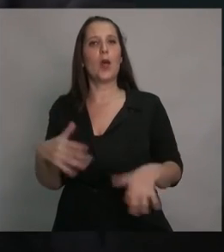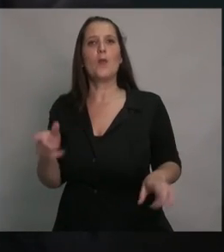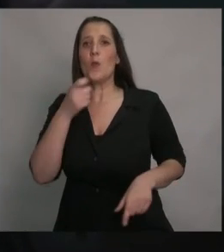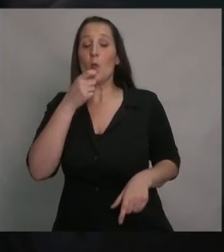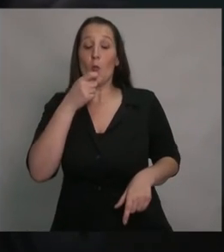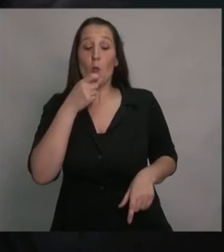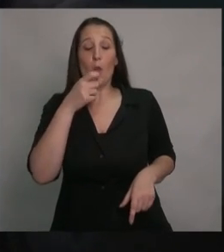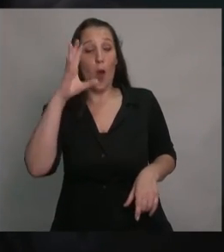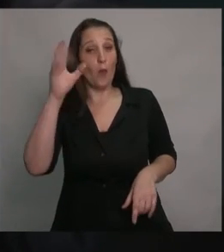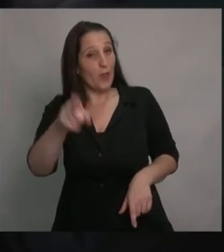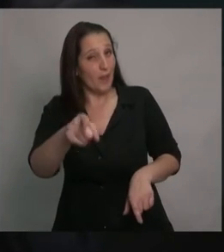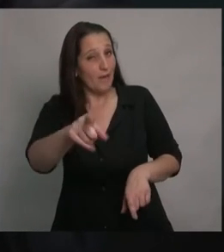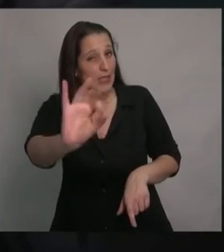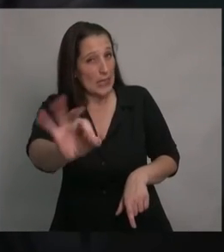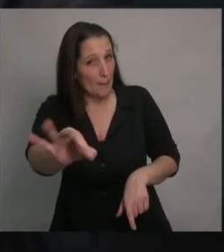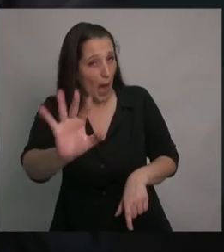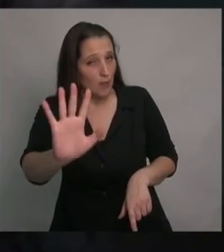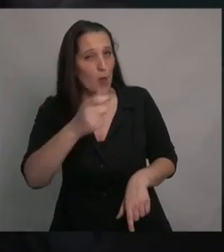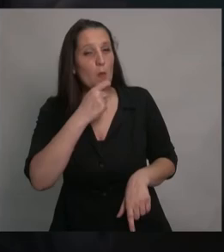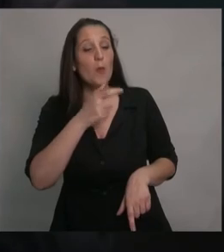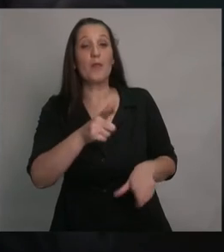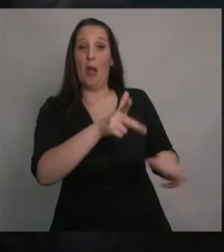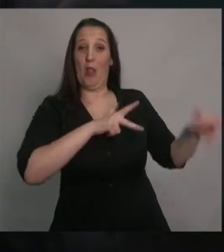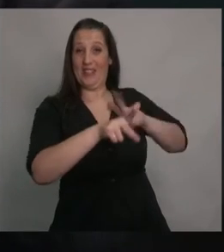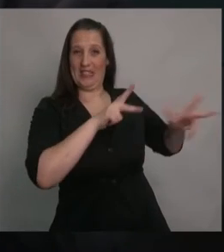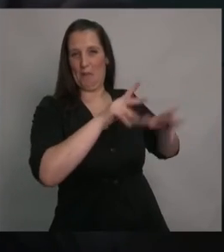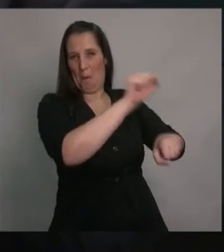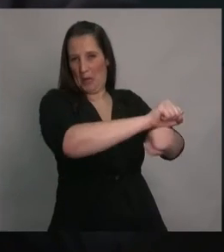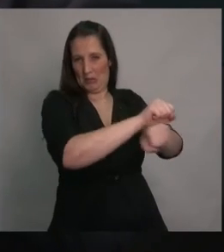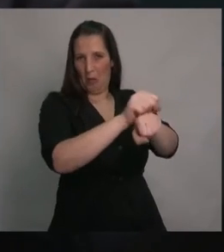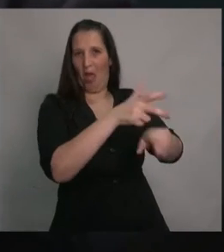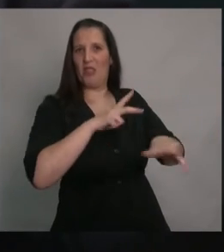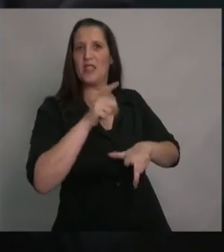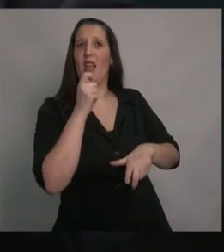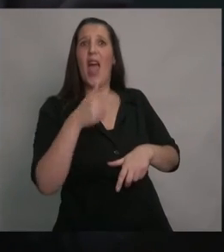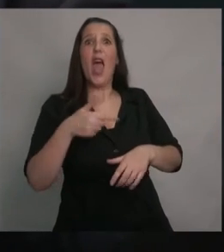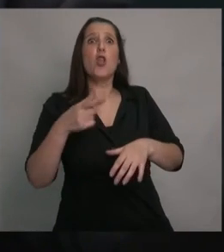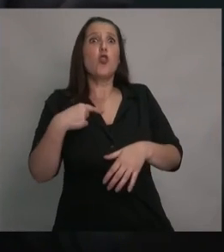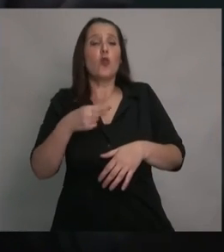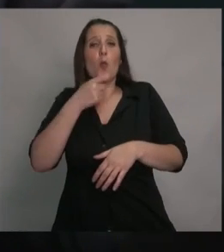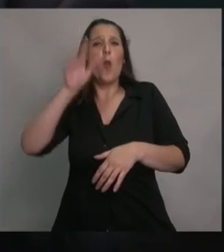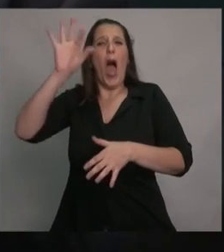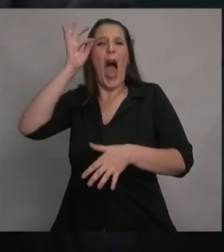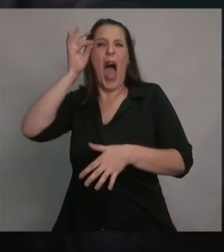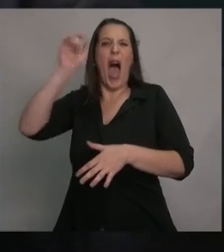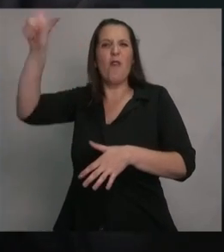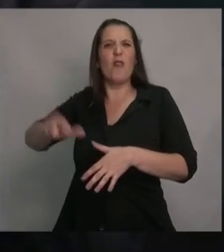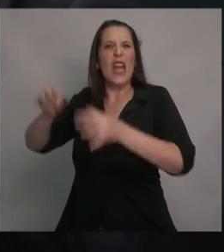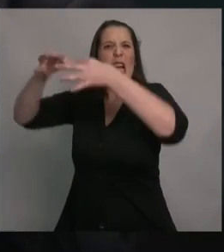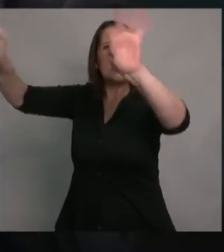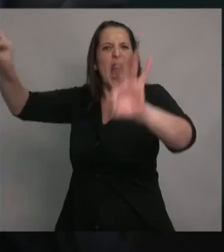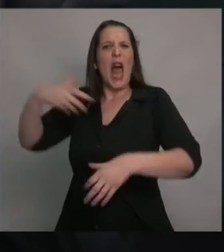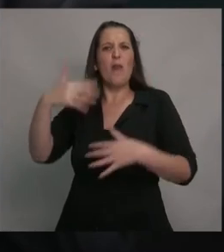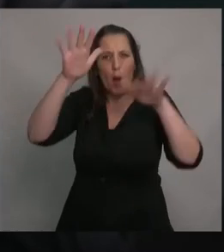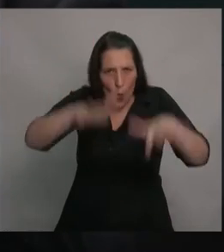problema, Fidel, fíjense el concepto este, nos decían, Fidel nos liberó a nosotros en África, y como Fidel nos